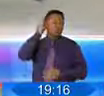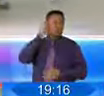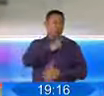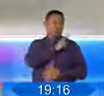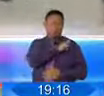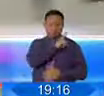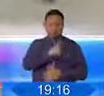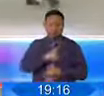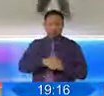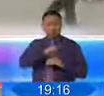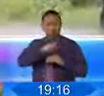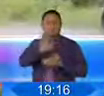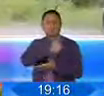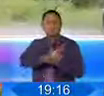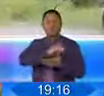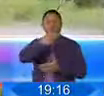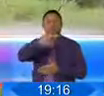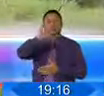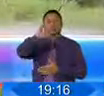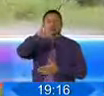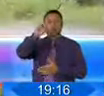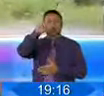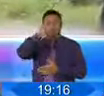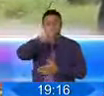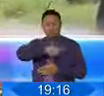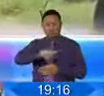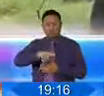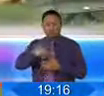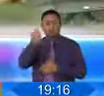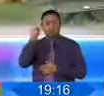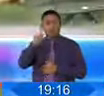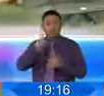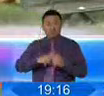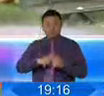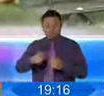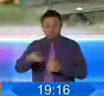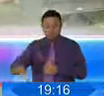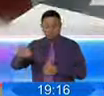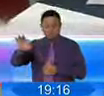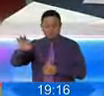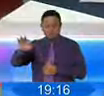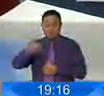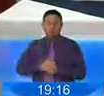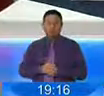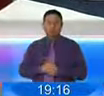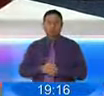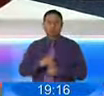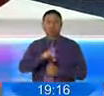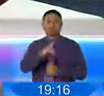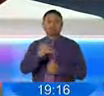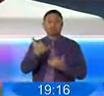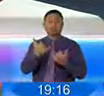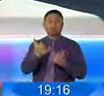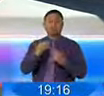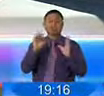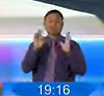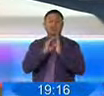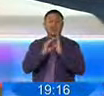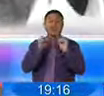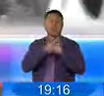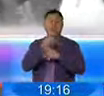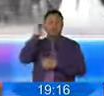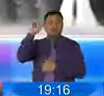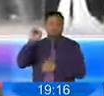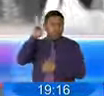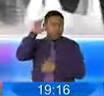filo de la quebrada del barrio Girón de Chillogallo, al sur de la capital. Además, un audio difundido en redes sociales ayudó